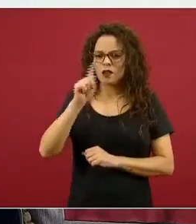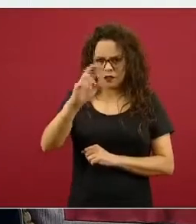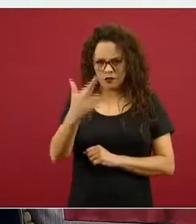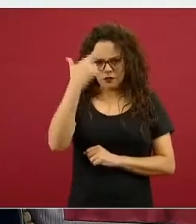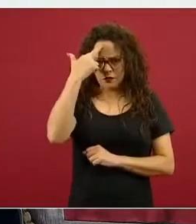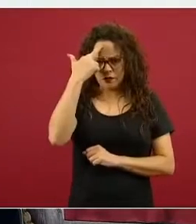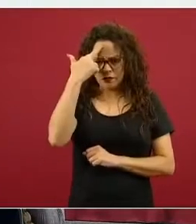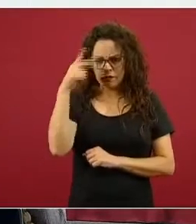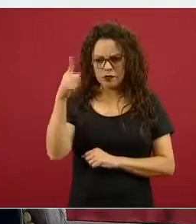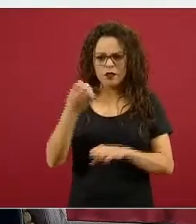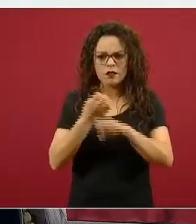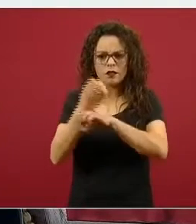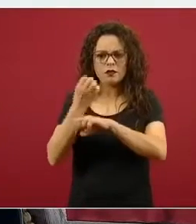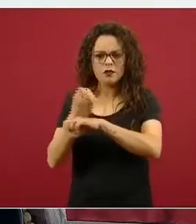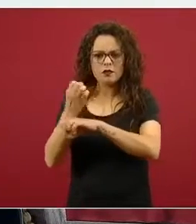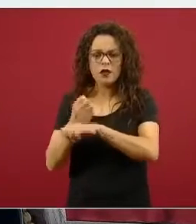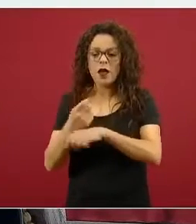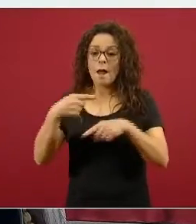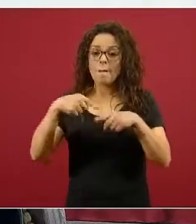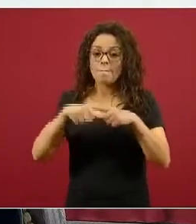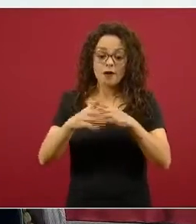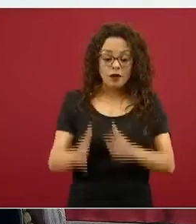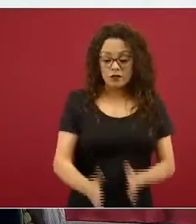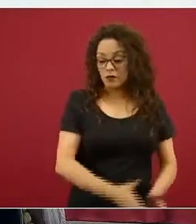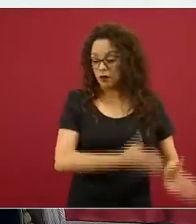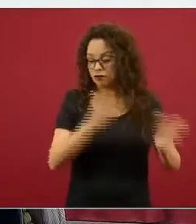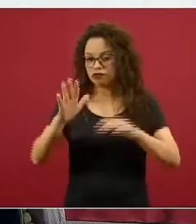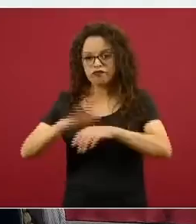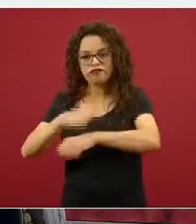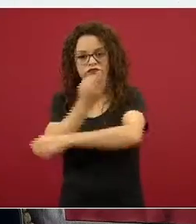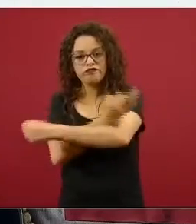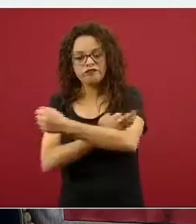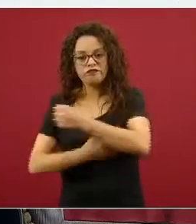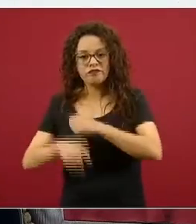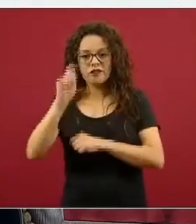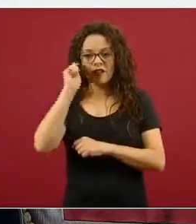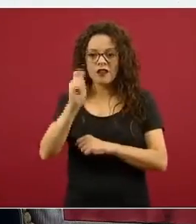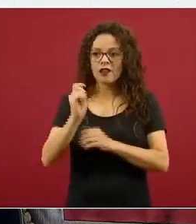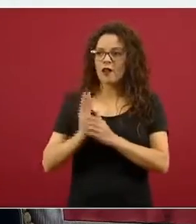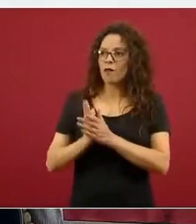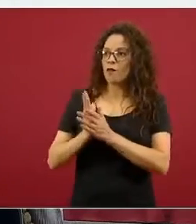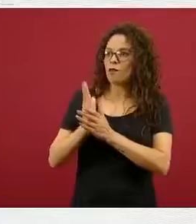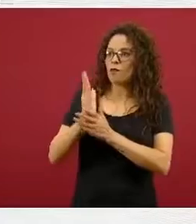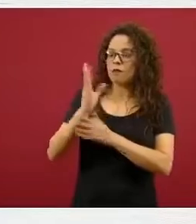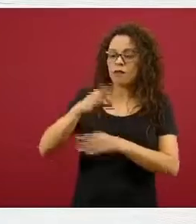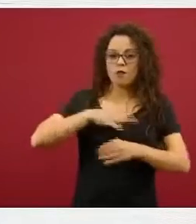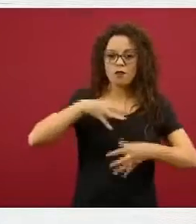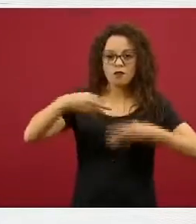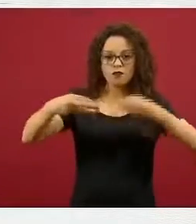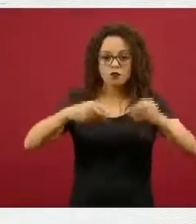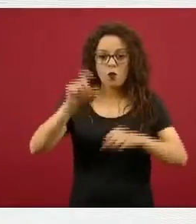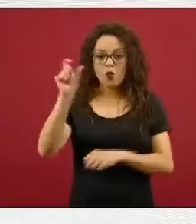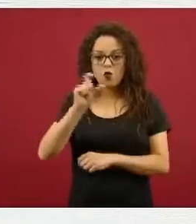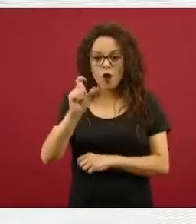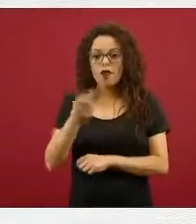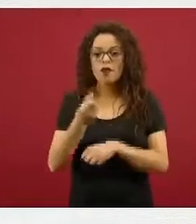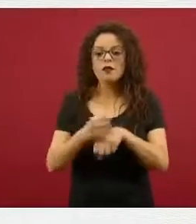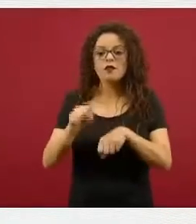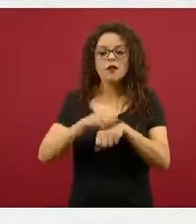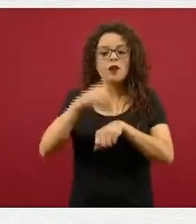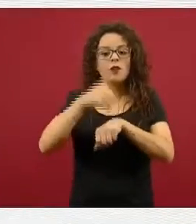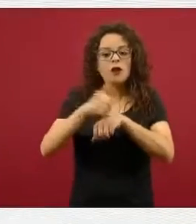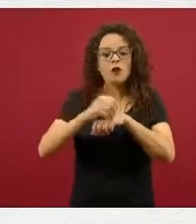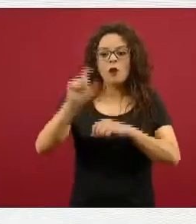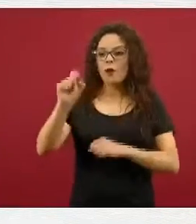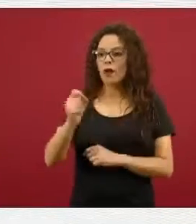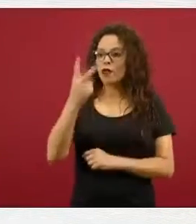León fueron de estas entidades que empezaron más tarde en su curva epidémica, empezaron su ascenso importante en la semana